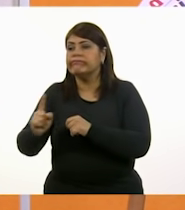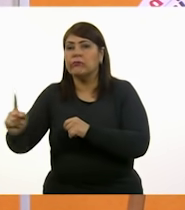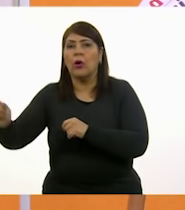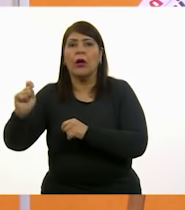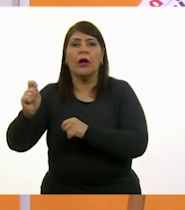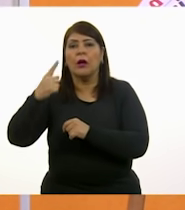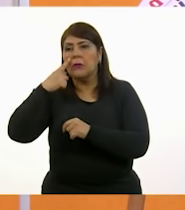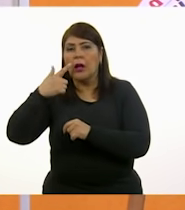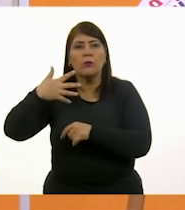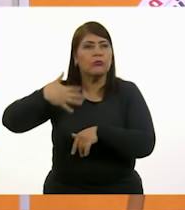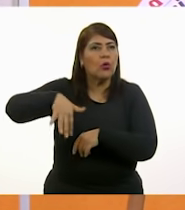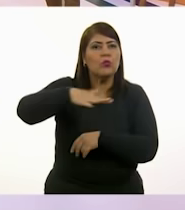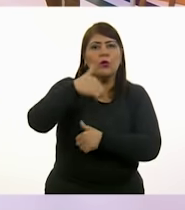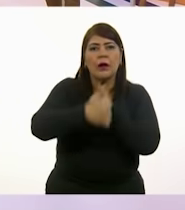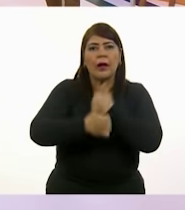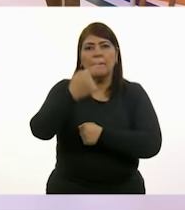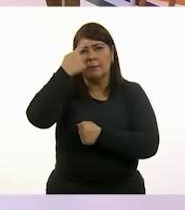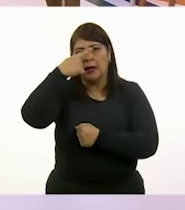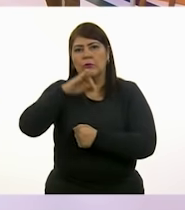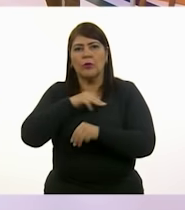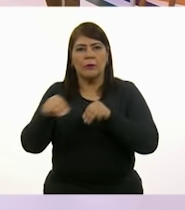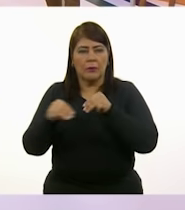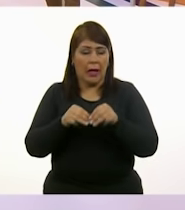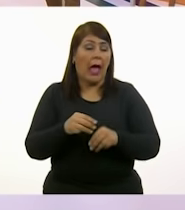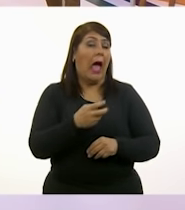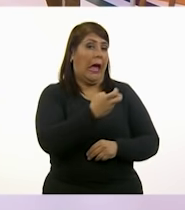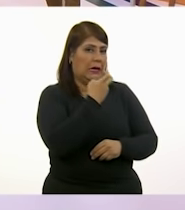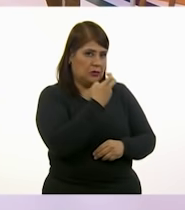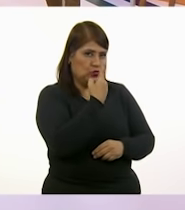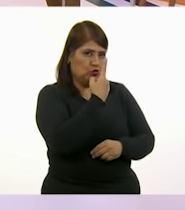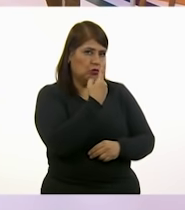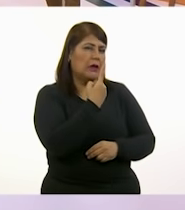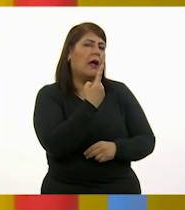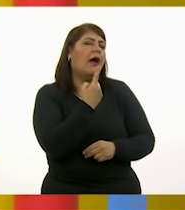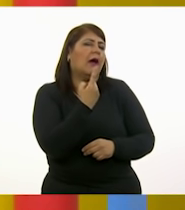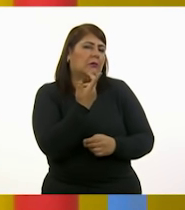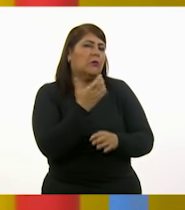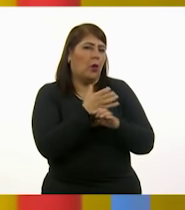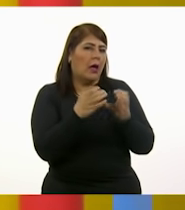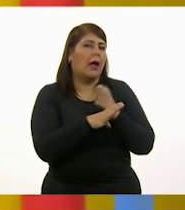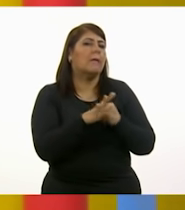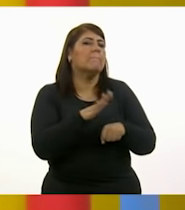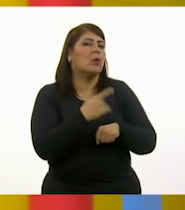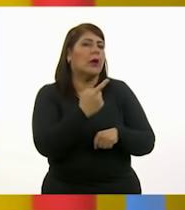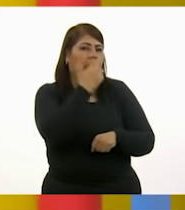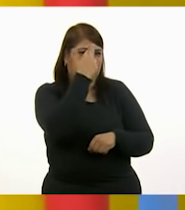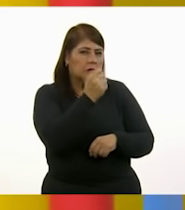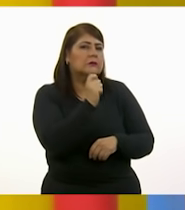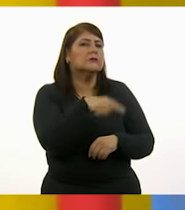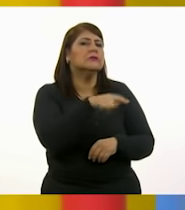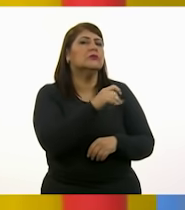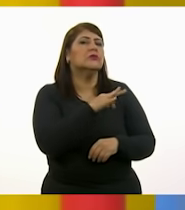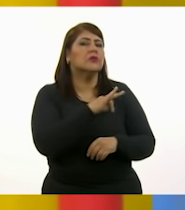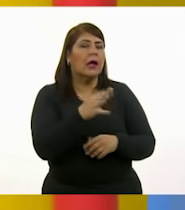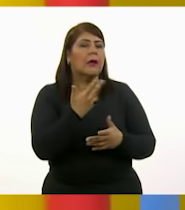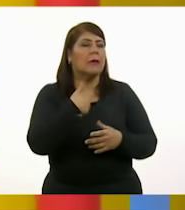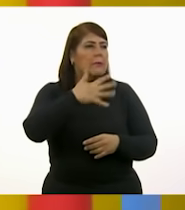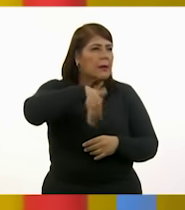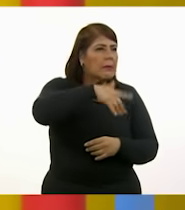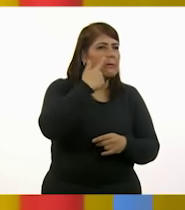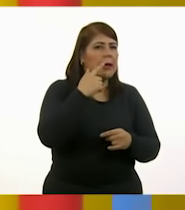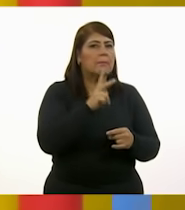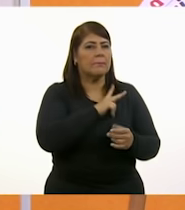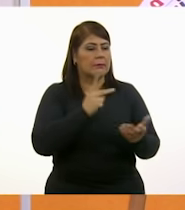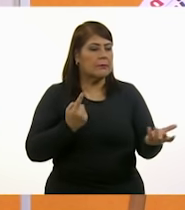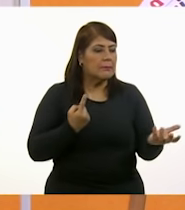partes Muy bien Esa es una razón de por qué puede caminar un animal Porque está buscando a su familia, a su manado